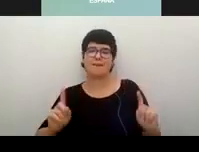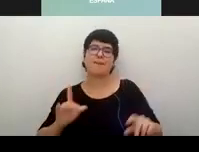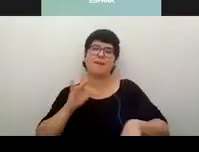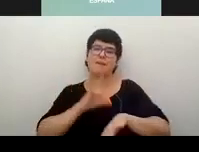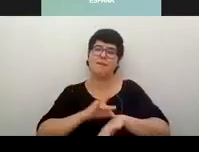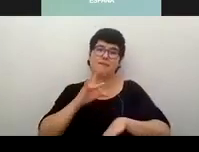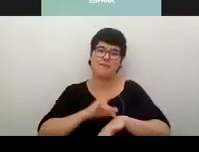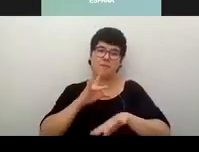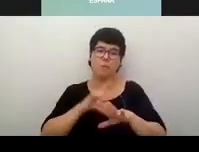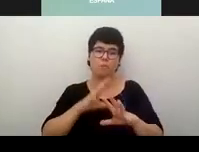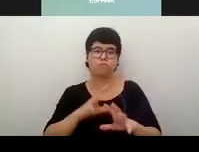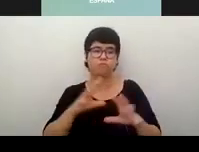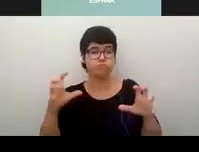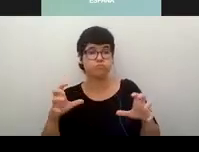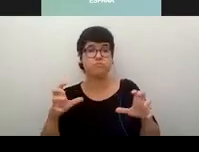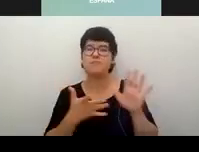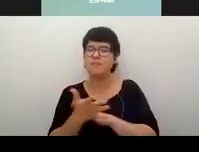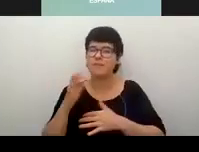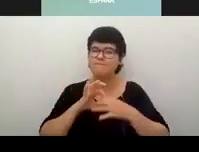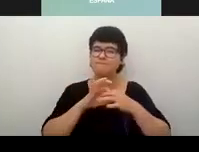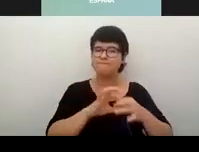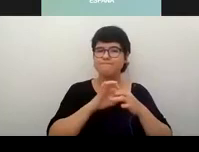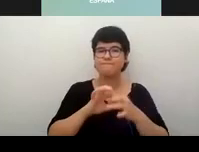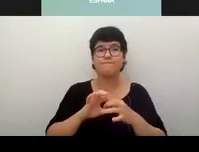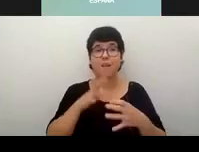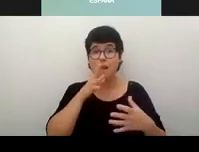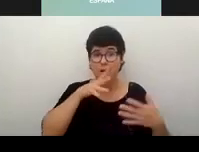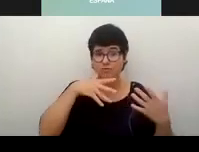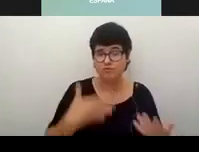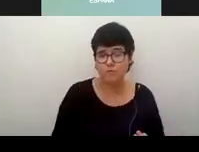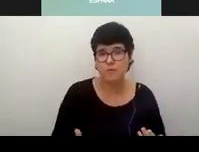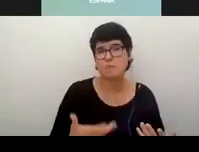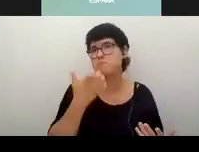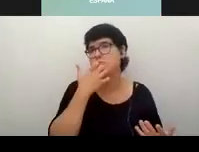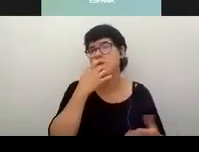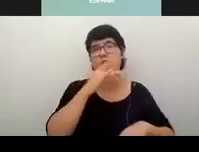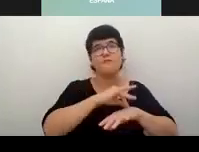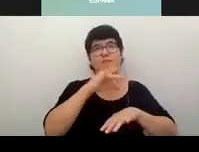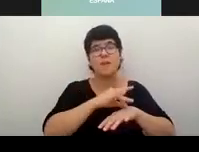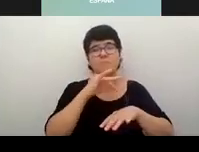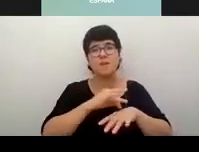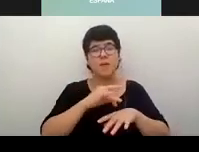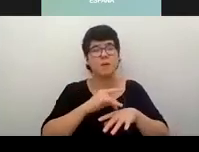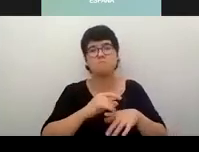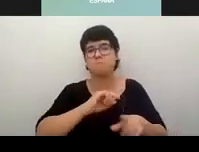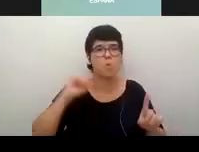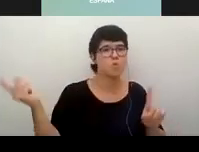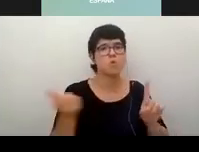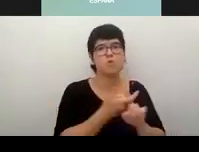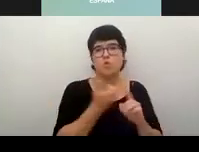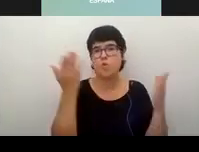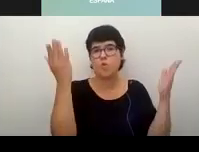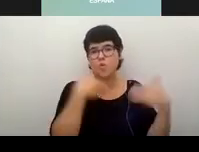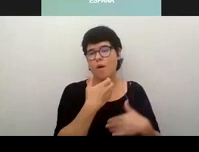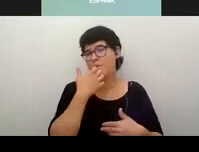de las enfermedades para las que hoy en día no tenemos un remedio estándar.